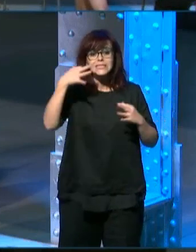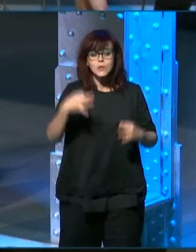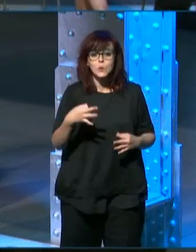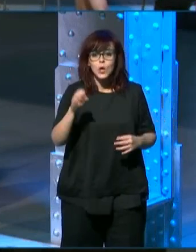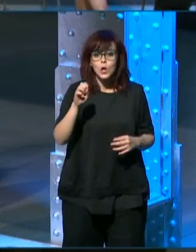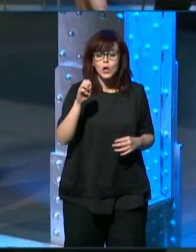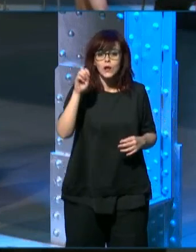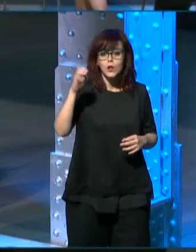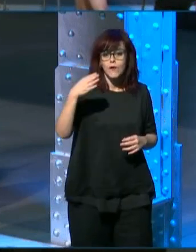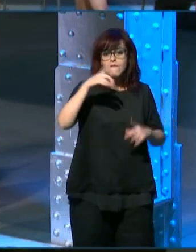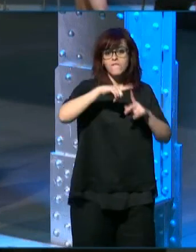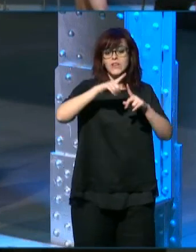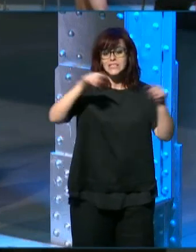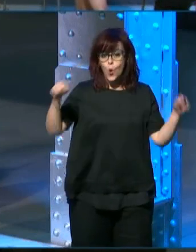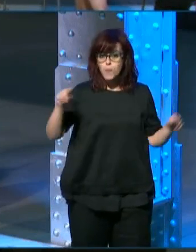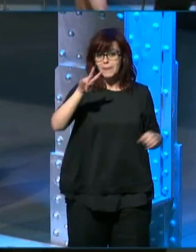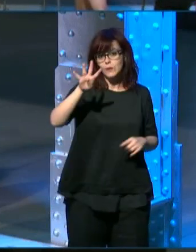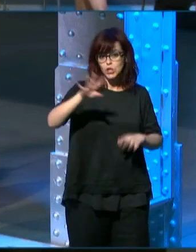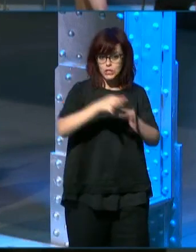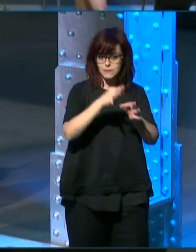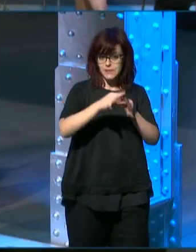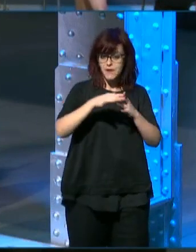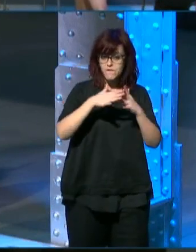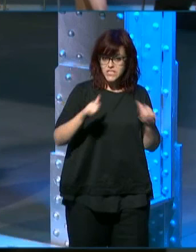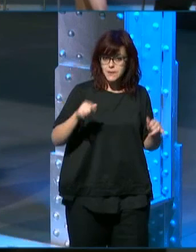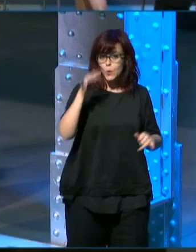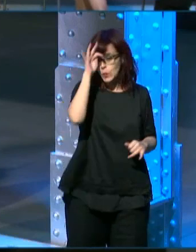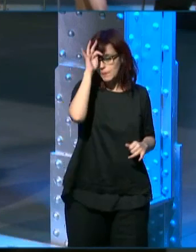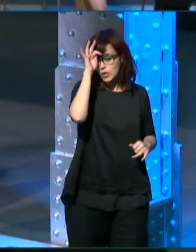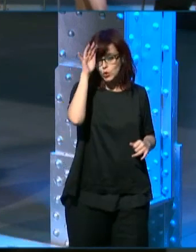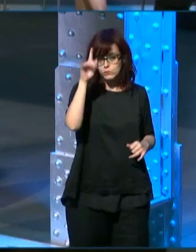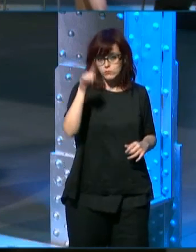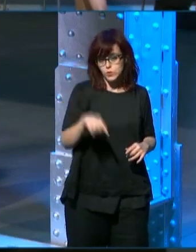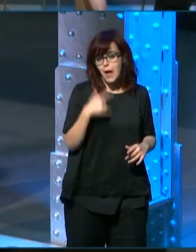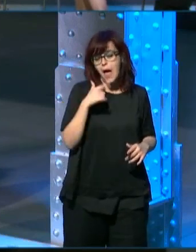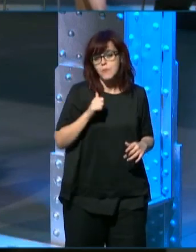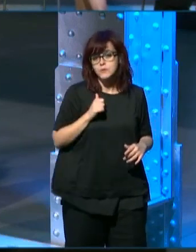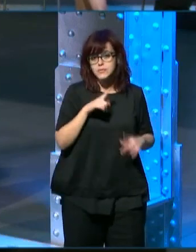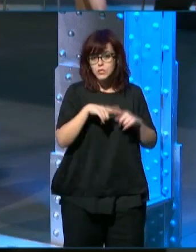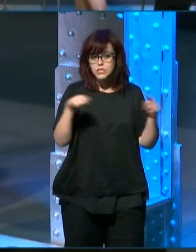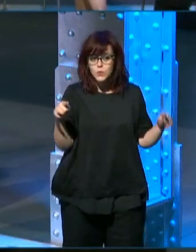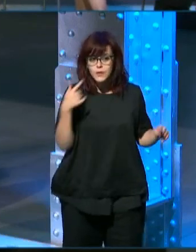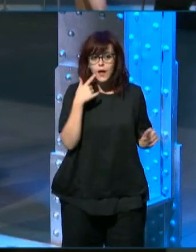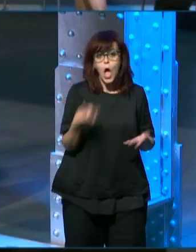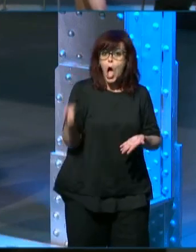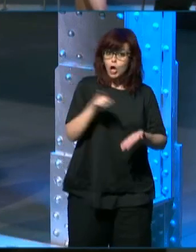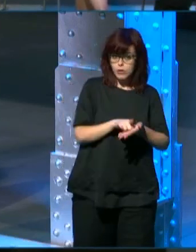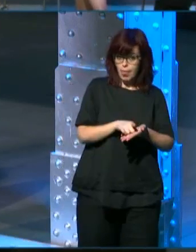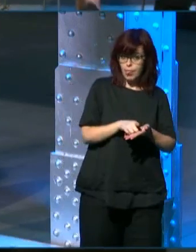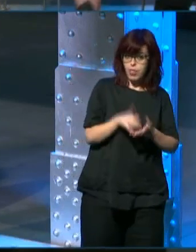Festival en Segovia el 24 de septiembre. Por es ejemplo... un domingo en Segovia. Podemos poner otra vez.